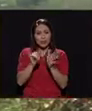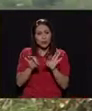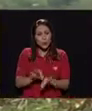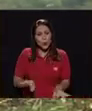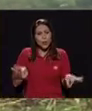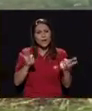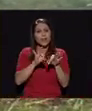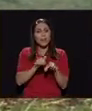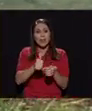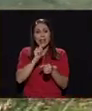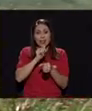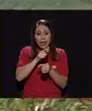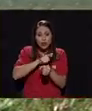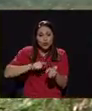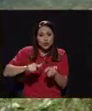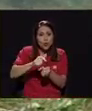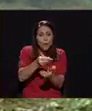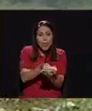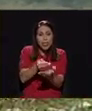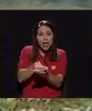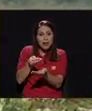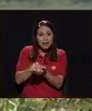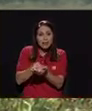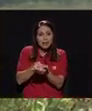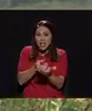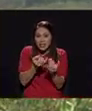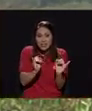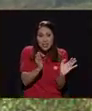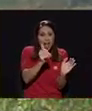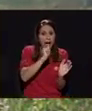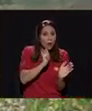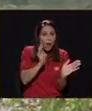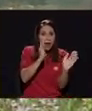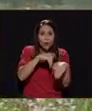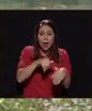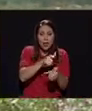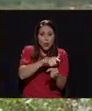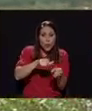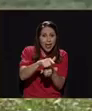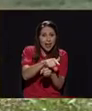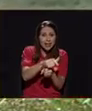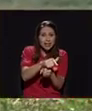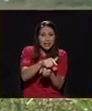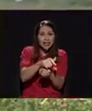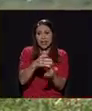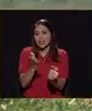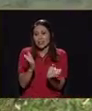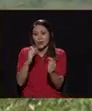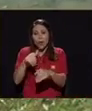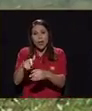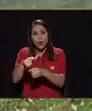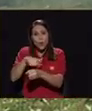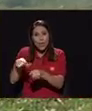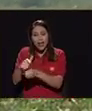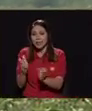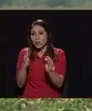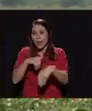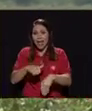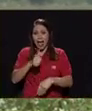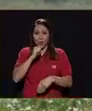parte fundamental de los humedales. Sin agua no hay humedales y sin humedales no hay agua, ¿verdad? Esto es algo muy importante.